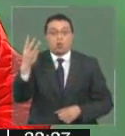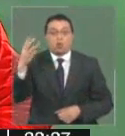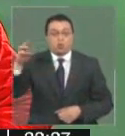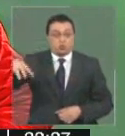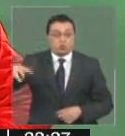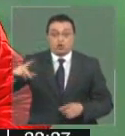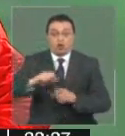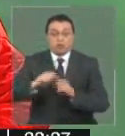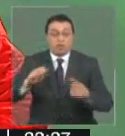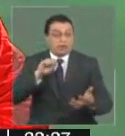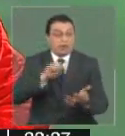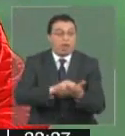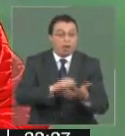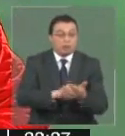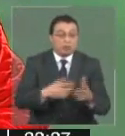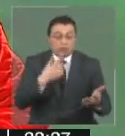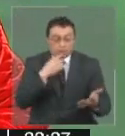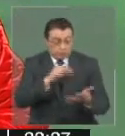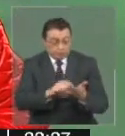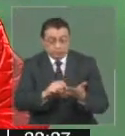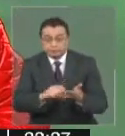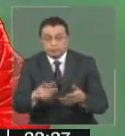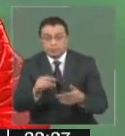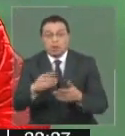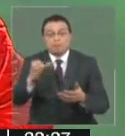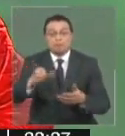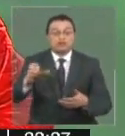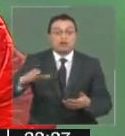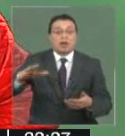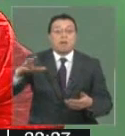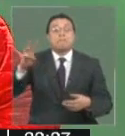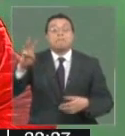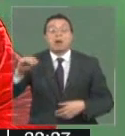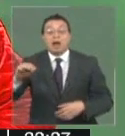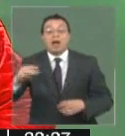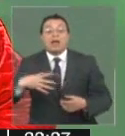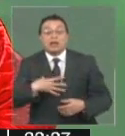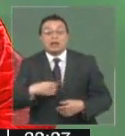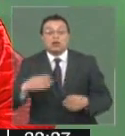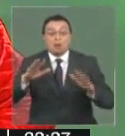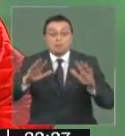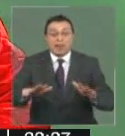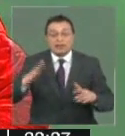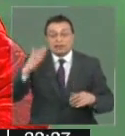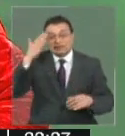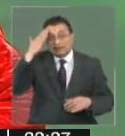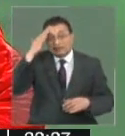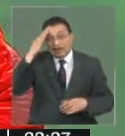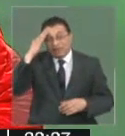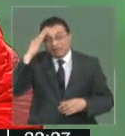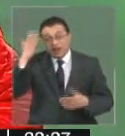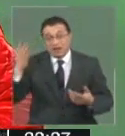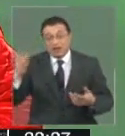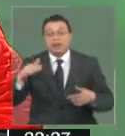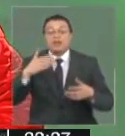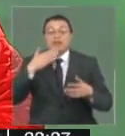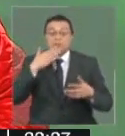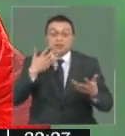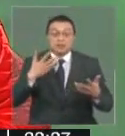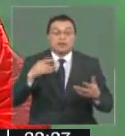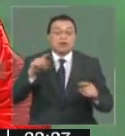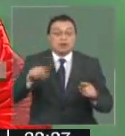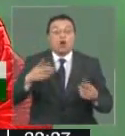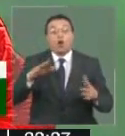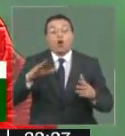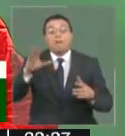muchas veces no lo pueden realizar, personas que en situación, o sea, madres de hijos con parálisis cerebral y personas